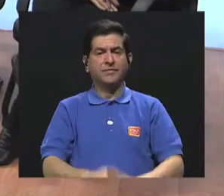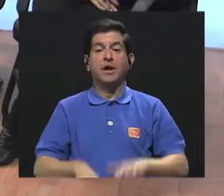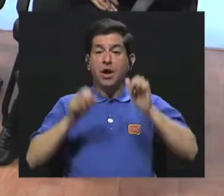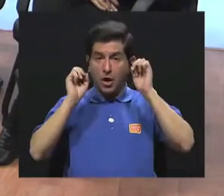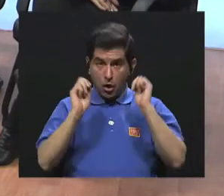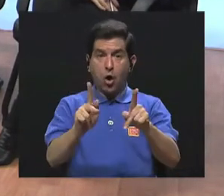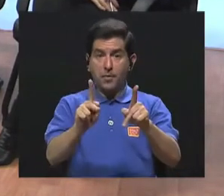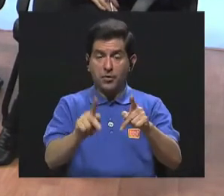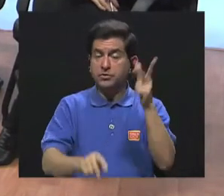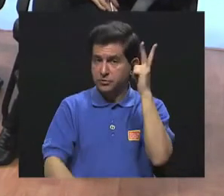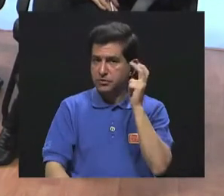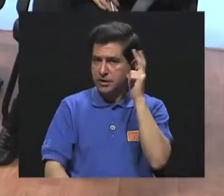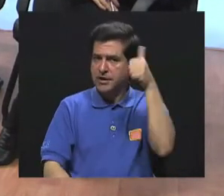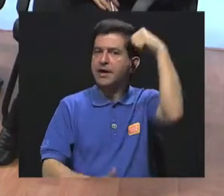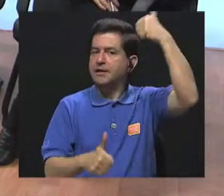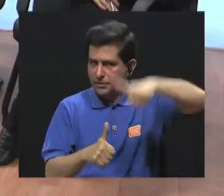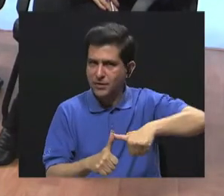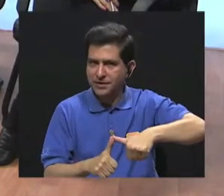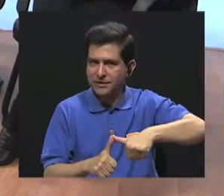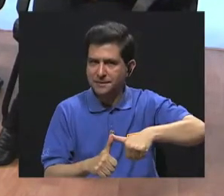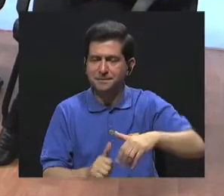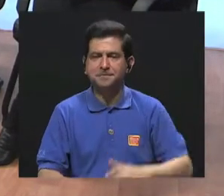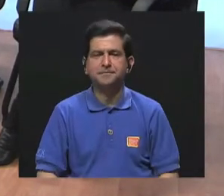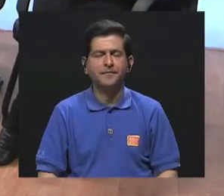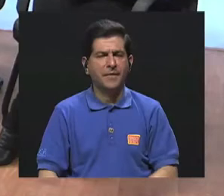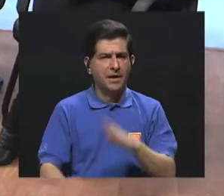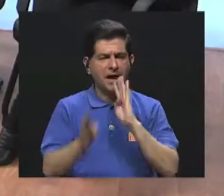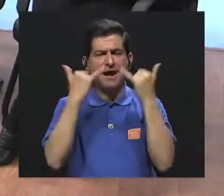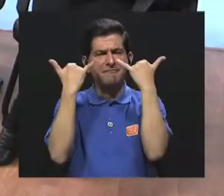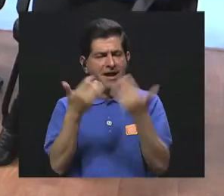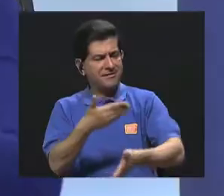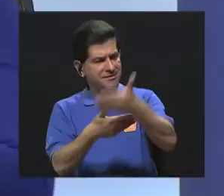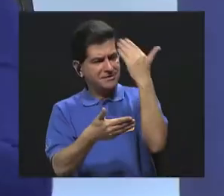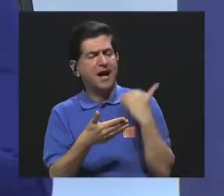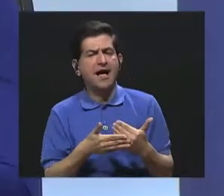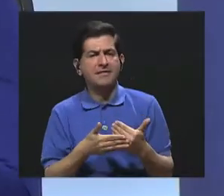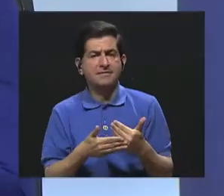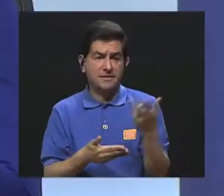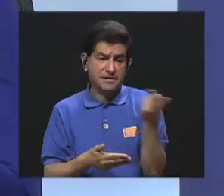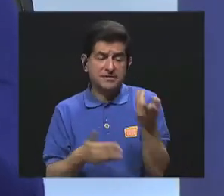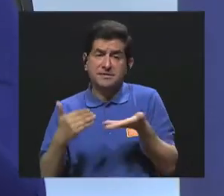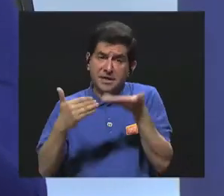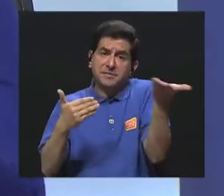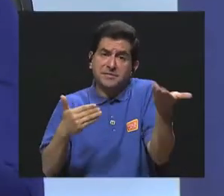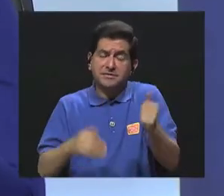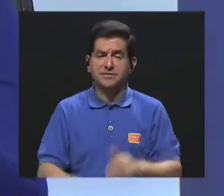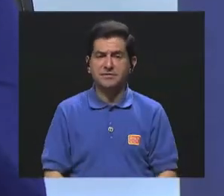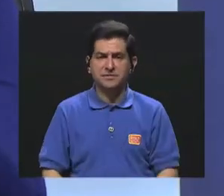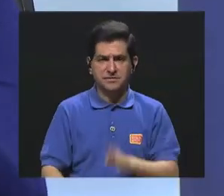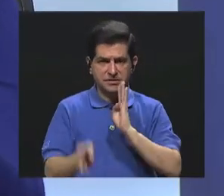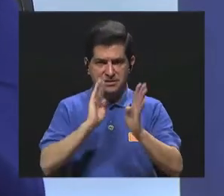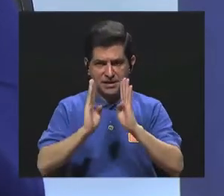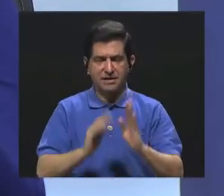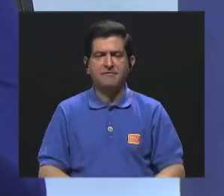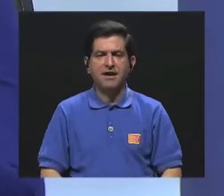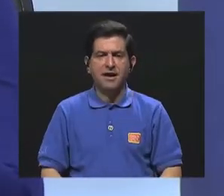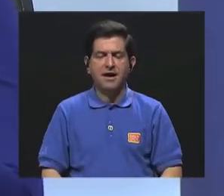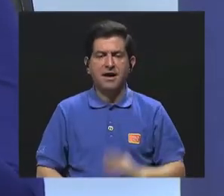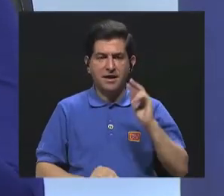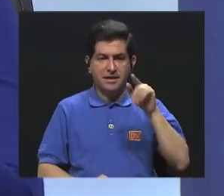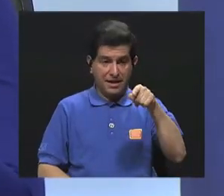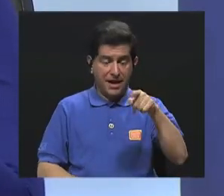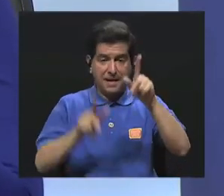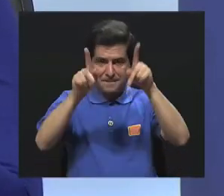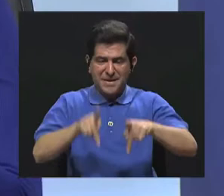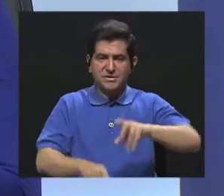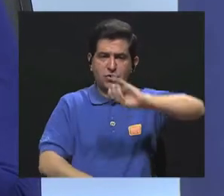oportunidad de escucharlos. Hemos hablado un poco, pues, de ambas cosas. Hemos hablado tanto del personaje de